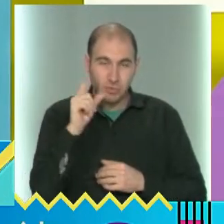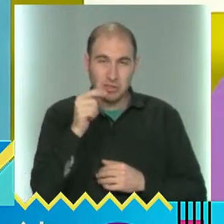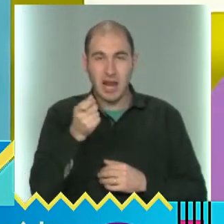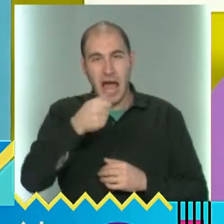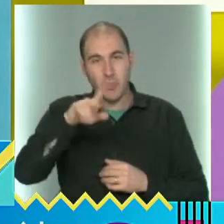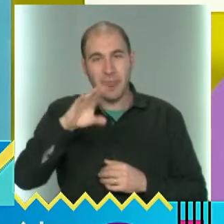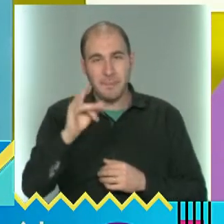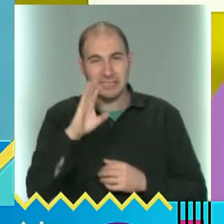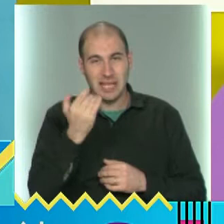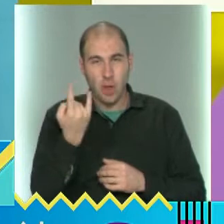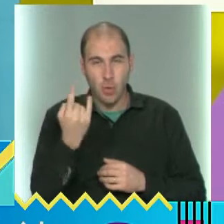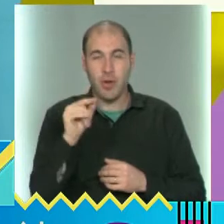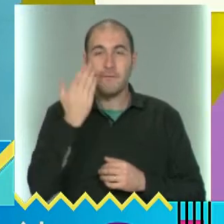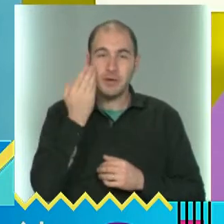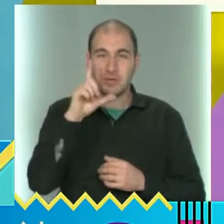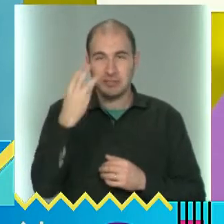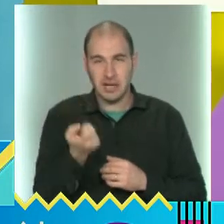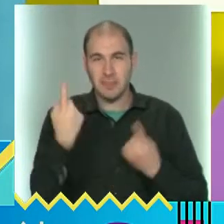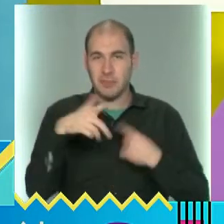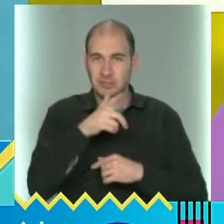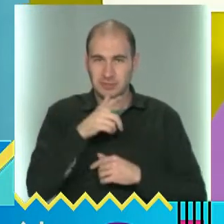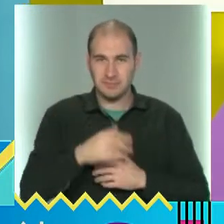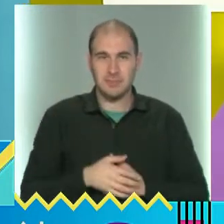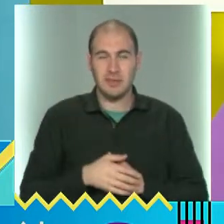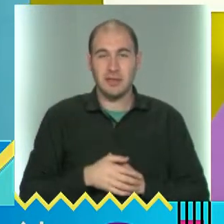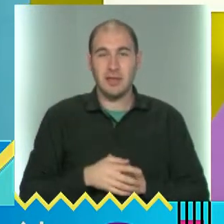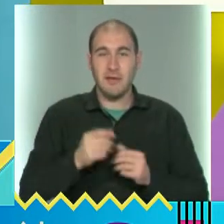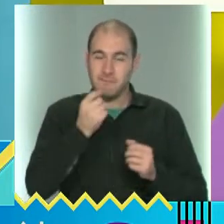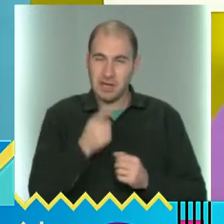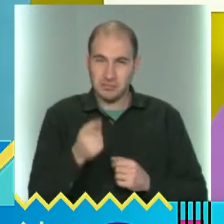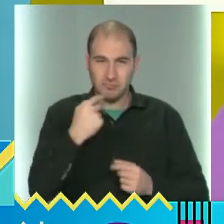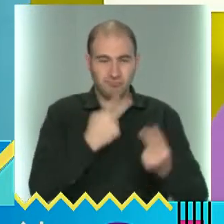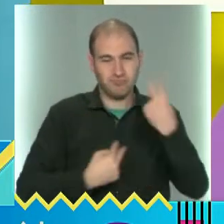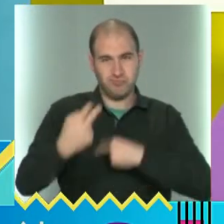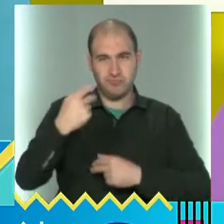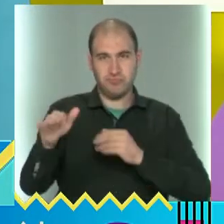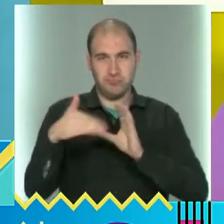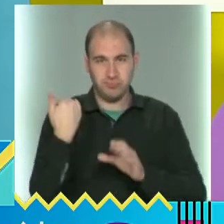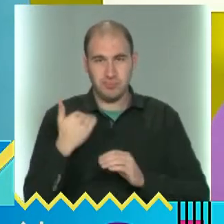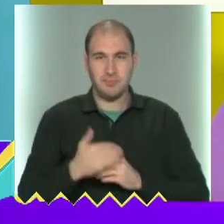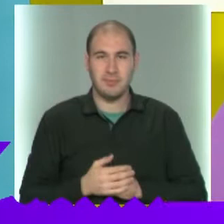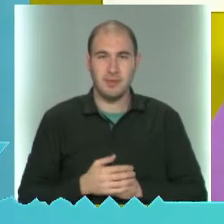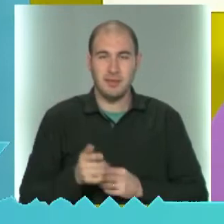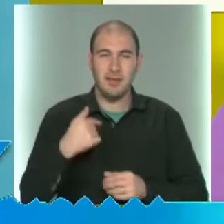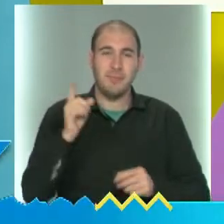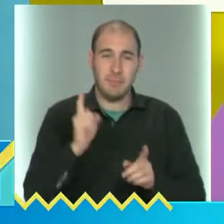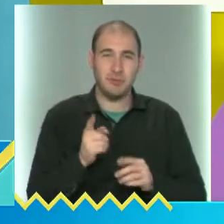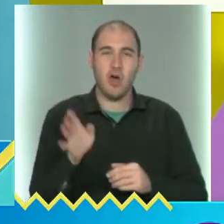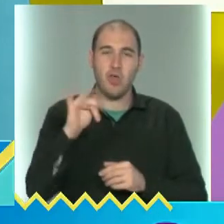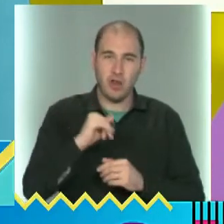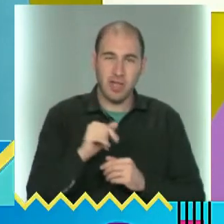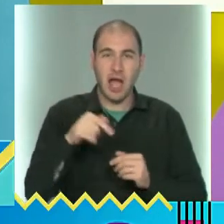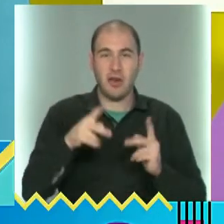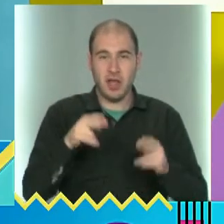Twitter, @epsenalú, en Facebook, en Instagram, Distintos Parecidos. Es simple, así que nos buscan, nos escriben y nos siguen como todos los días.